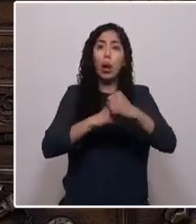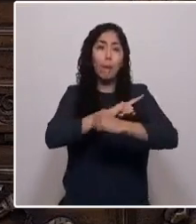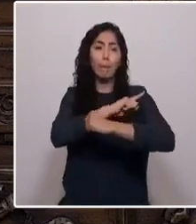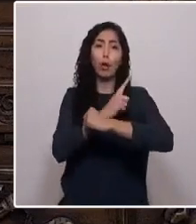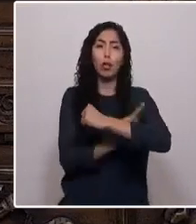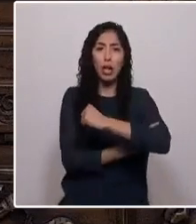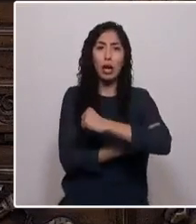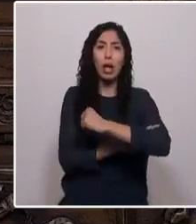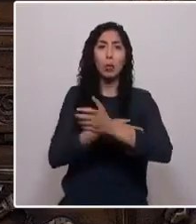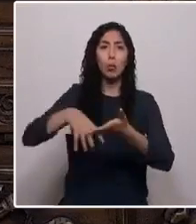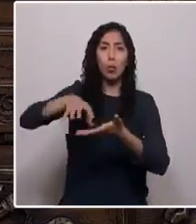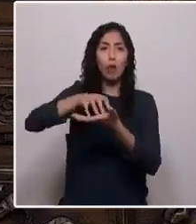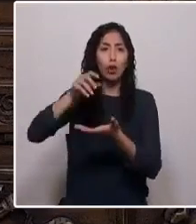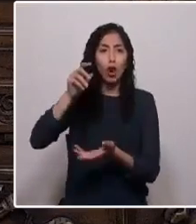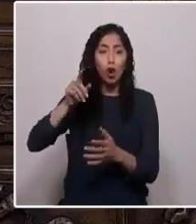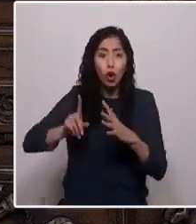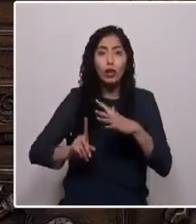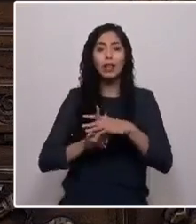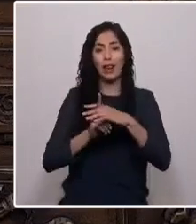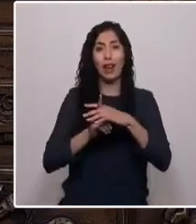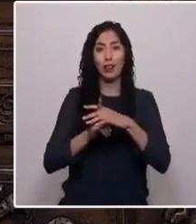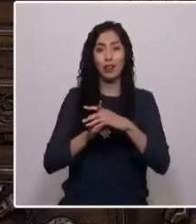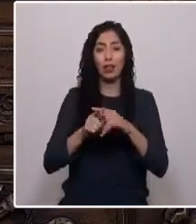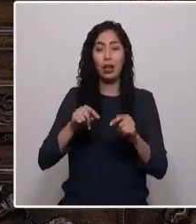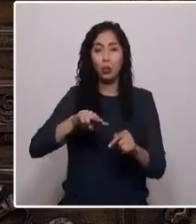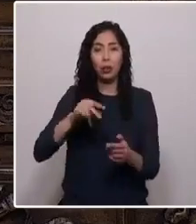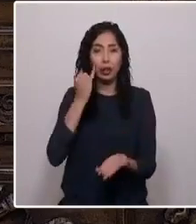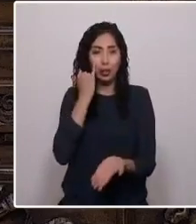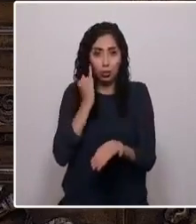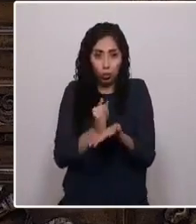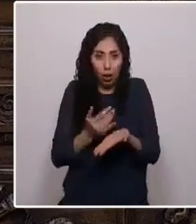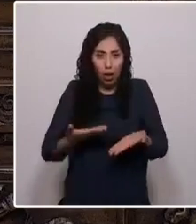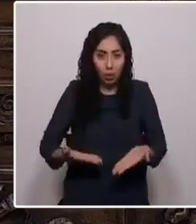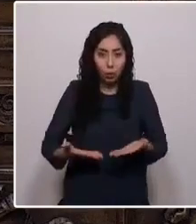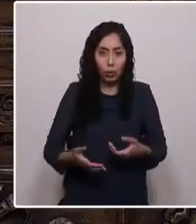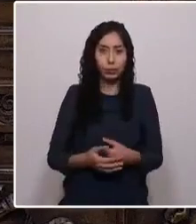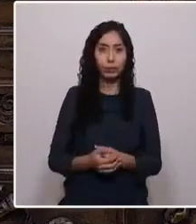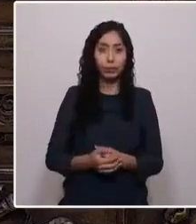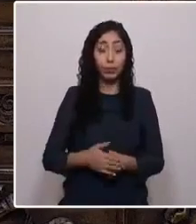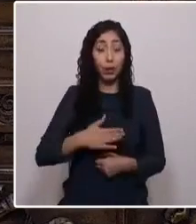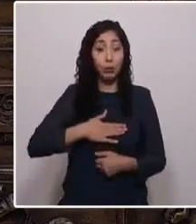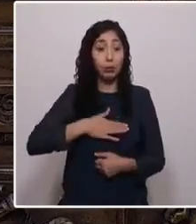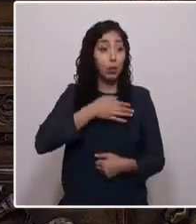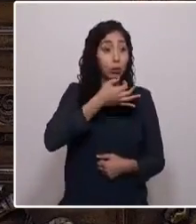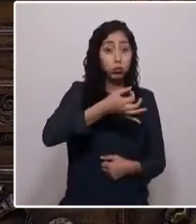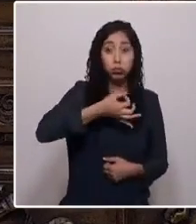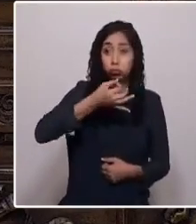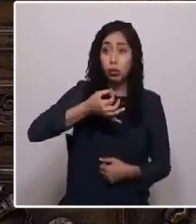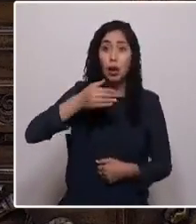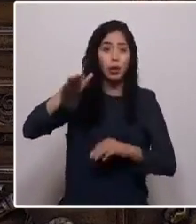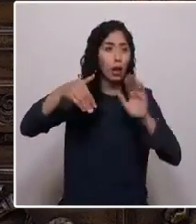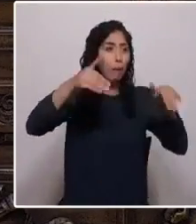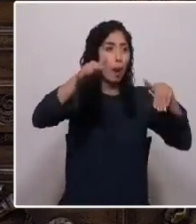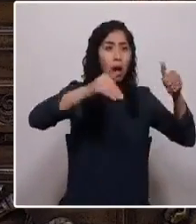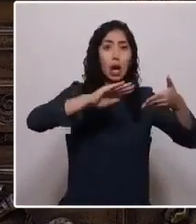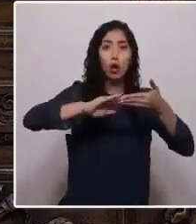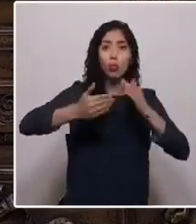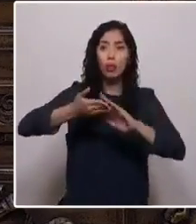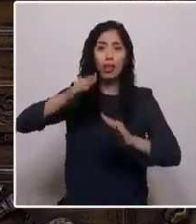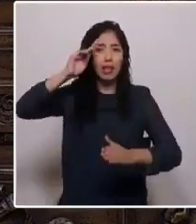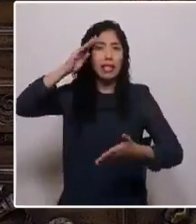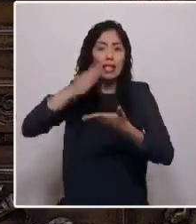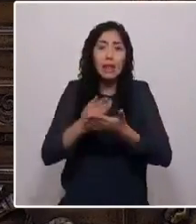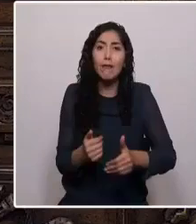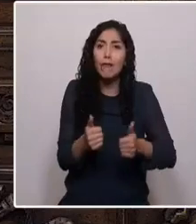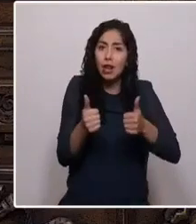en el marco de nuestra institucionalidad vigente. Mis discursos están por llamar a la comunidad a decidir bien y